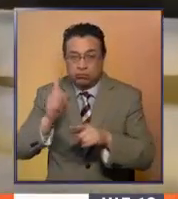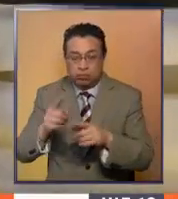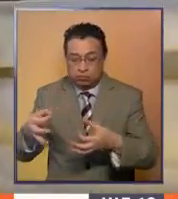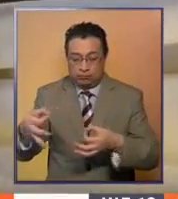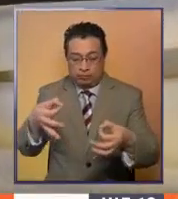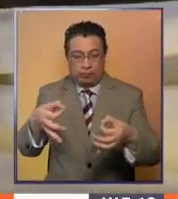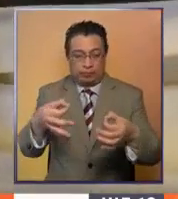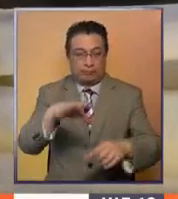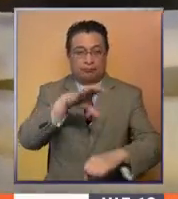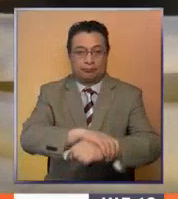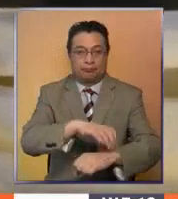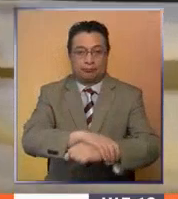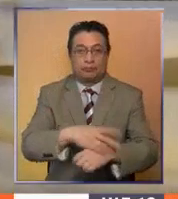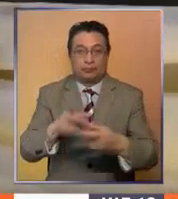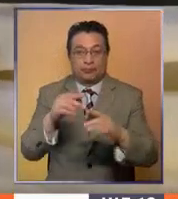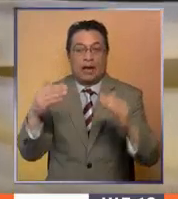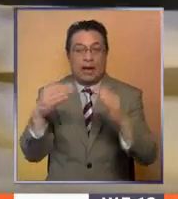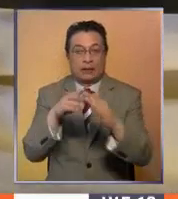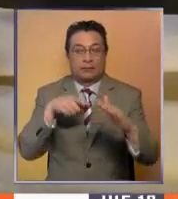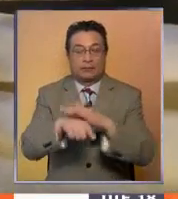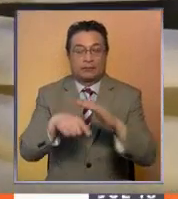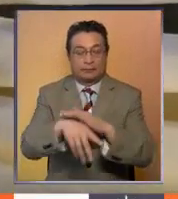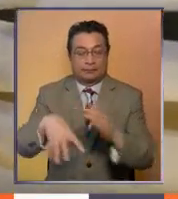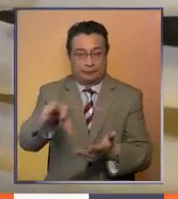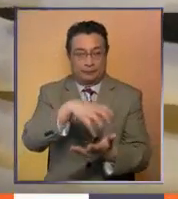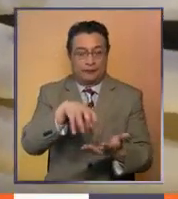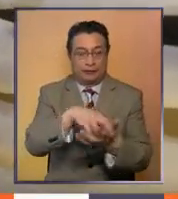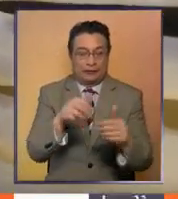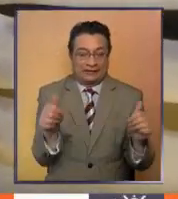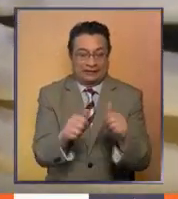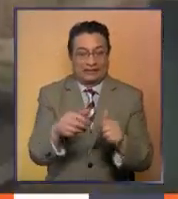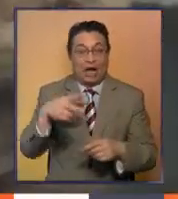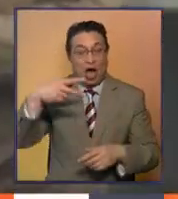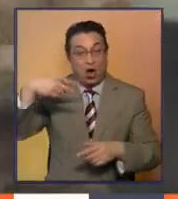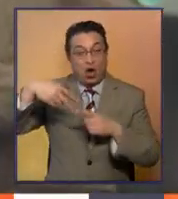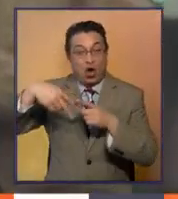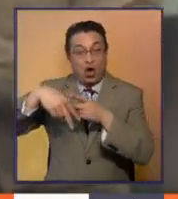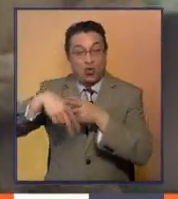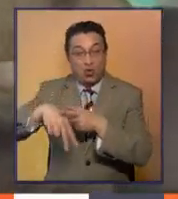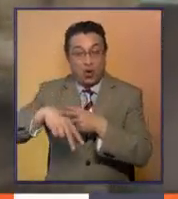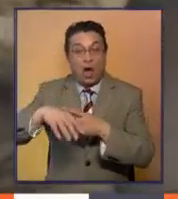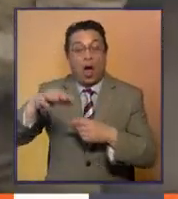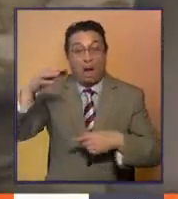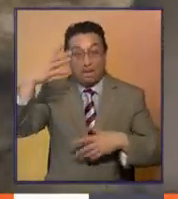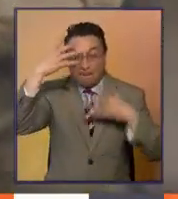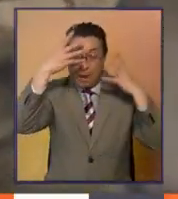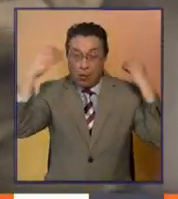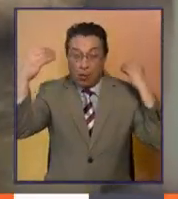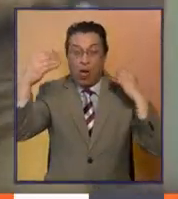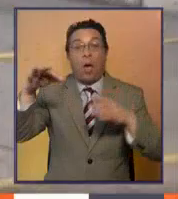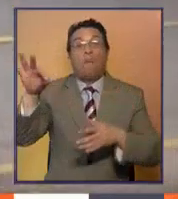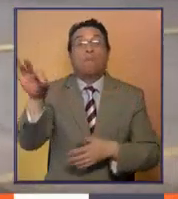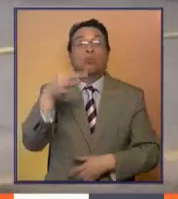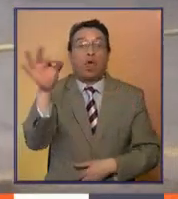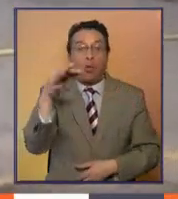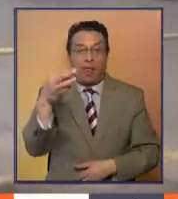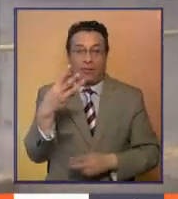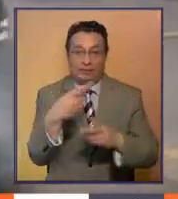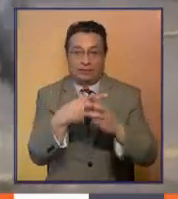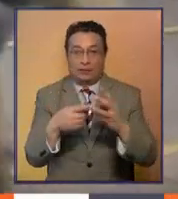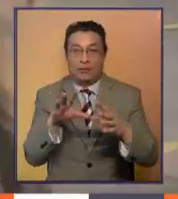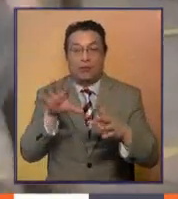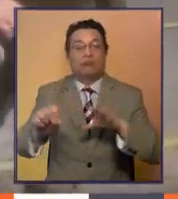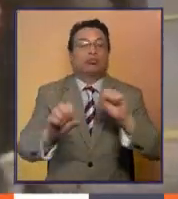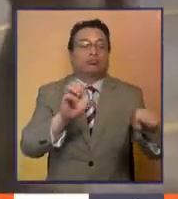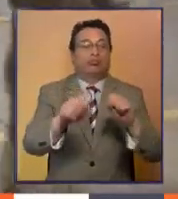detención fue llamamientos de la población ezequiel gonzález de junio a macul y en pudahuel lo que permitió la detención de varios de los